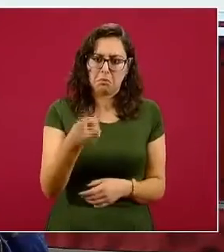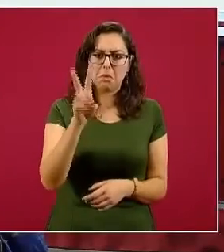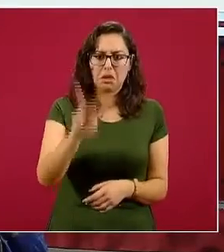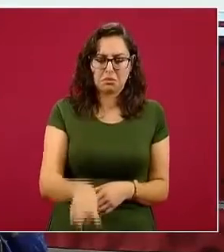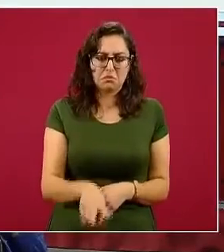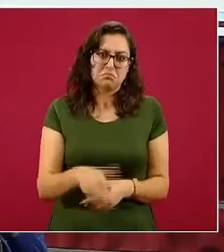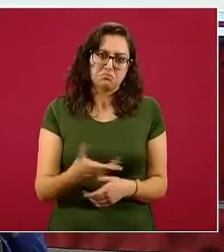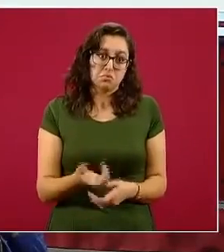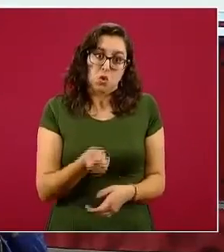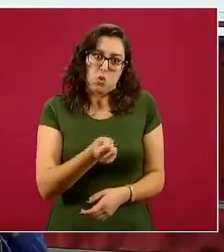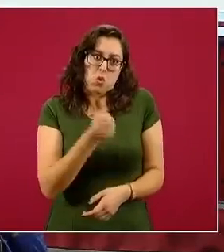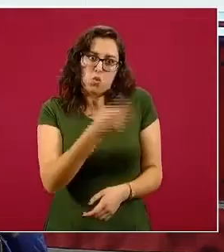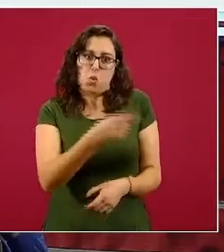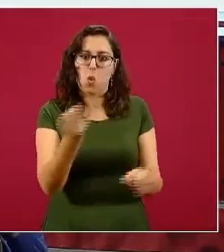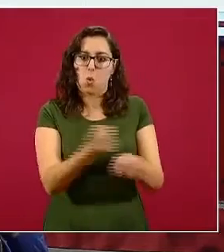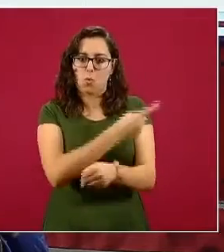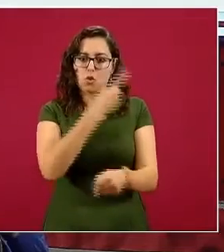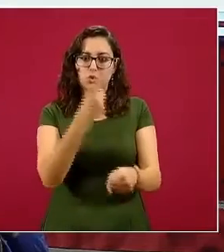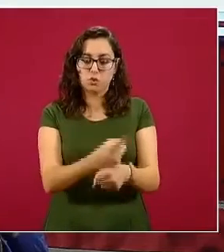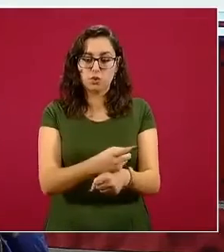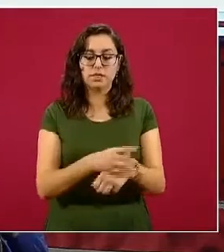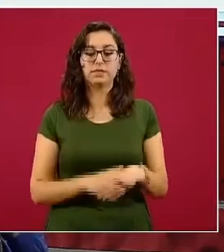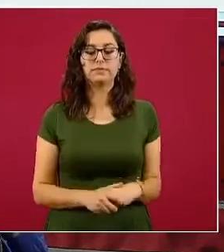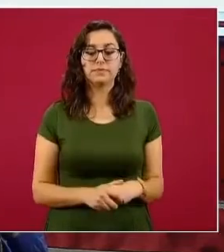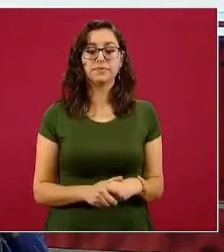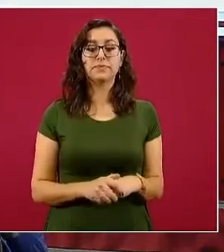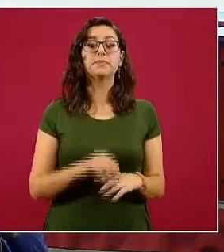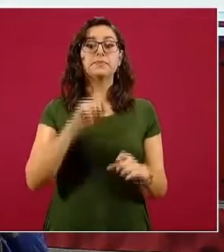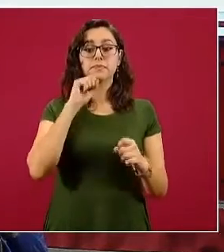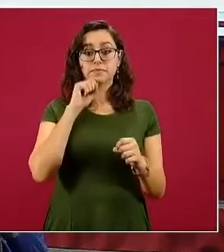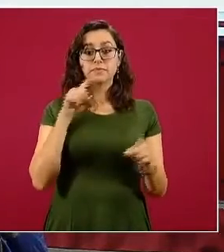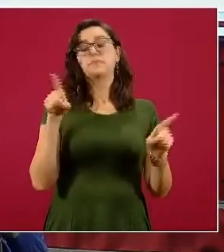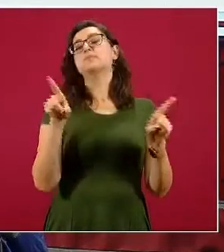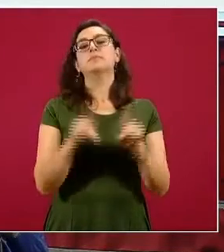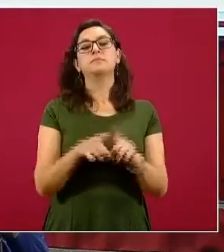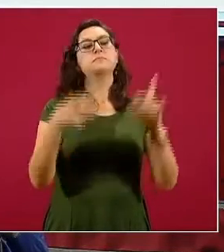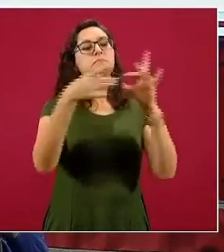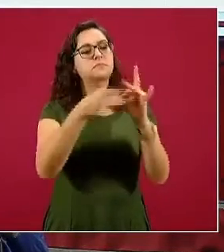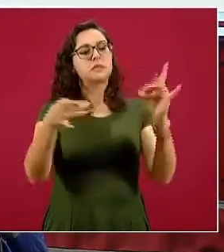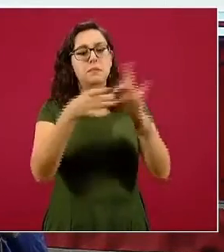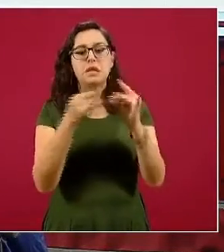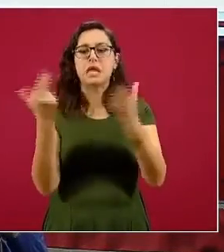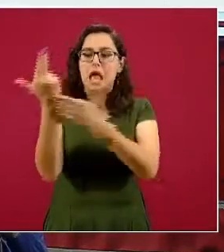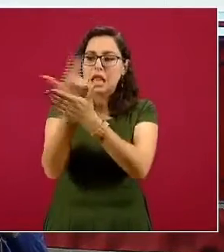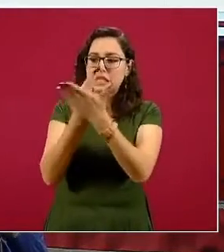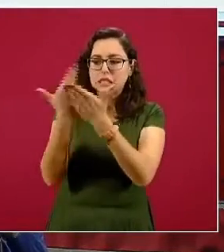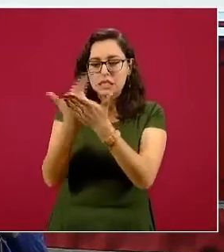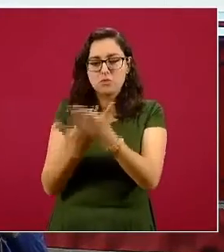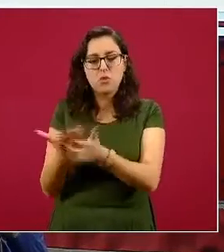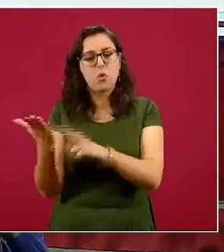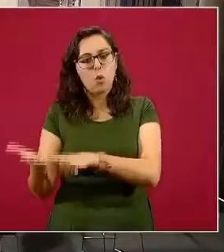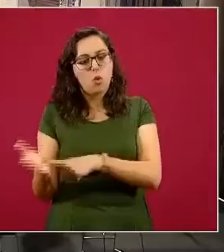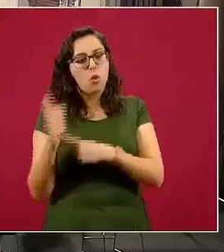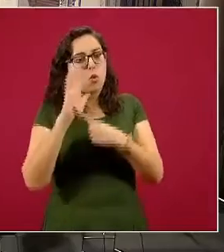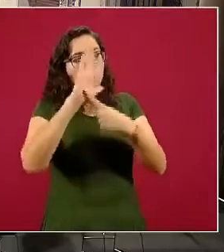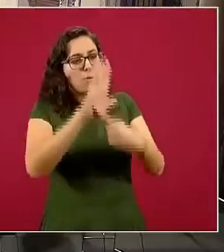la consejería se explica bien al paciente, igual con un diagrama semejante al que nosotros